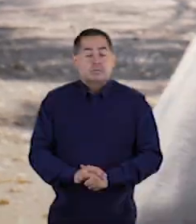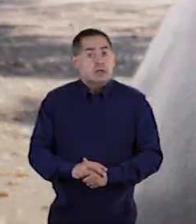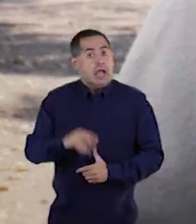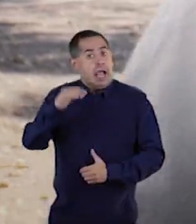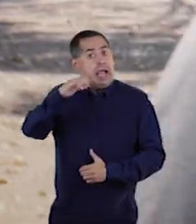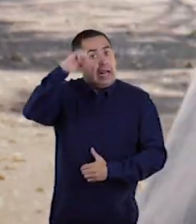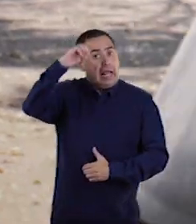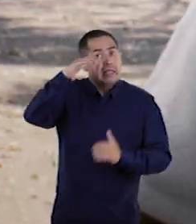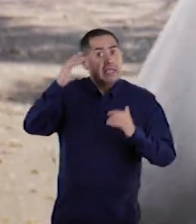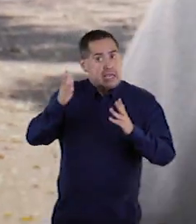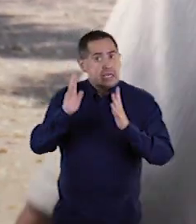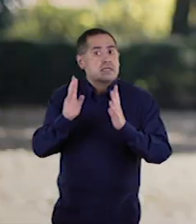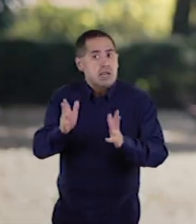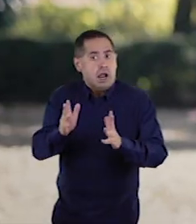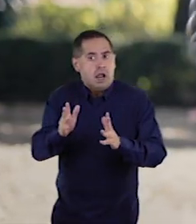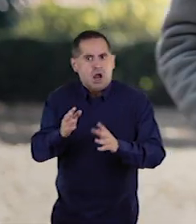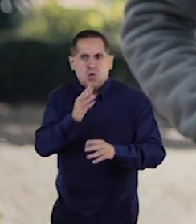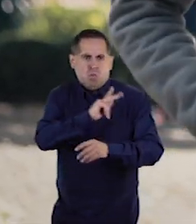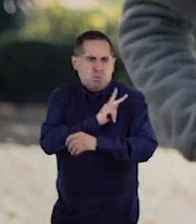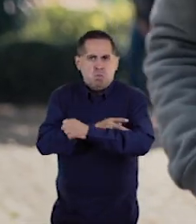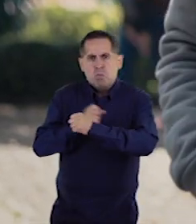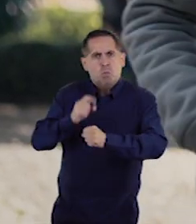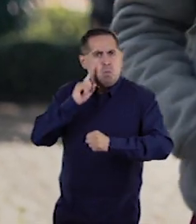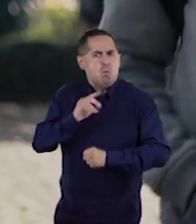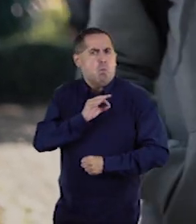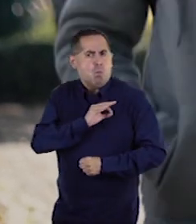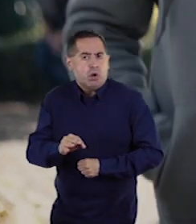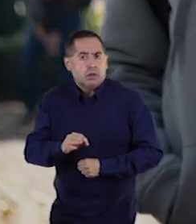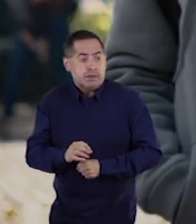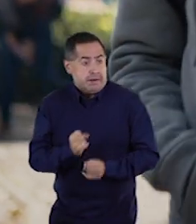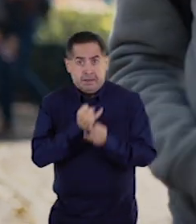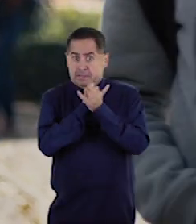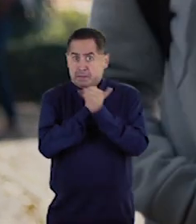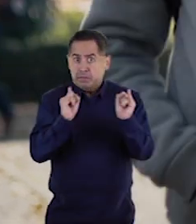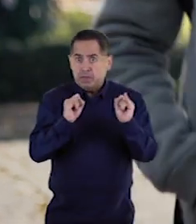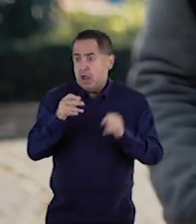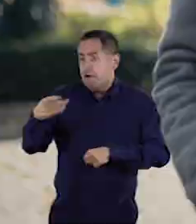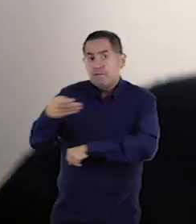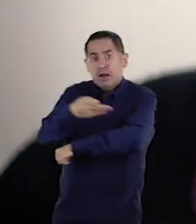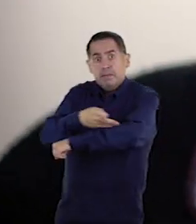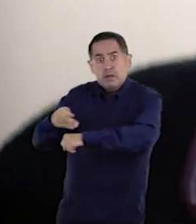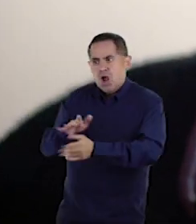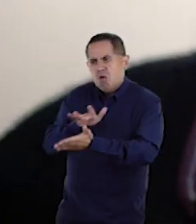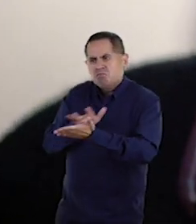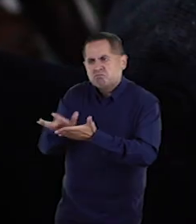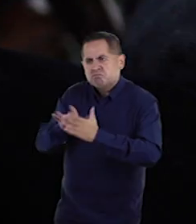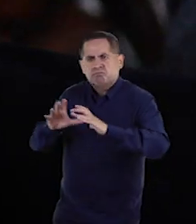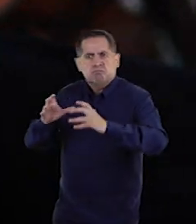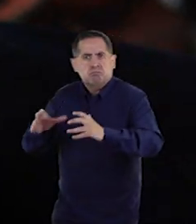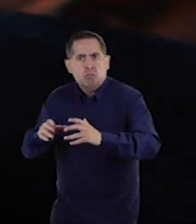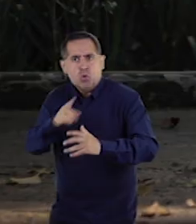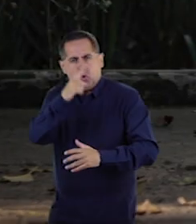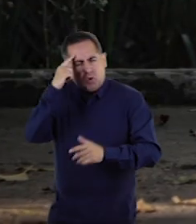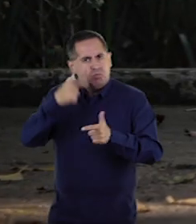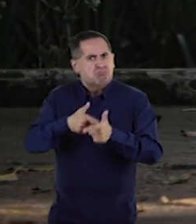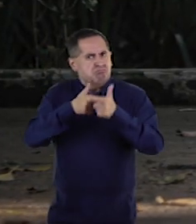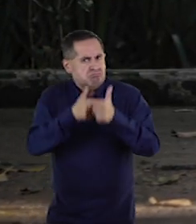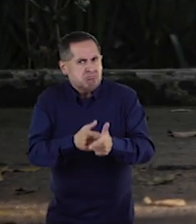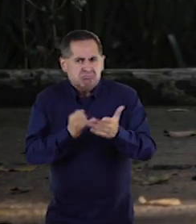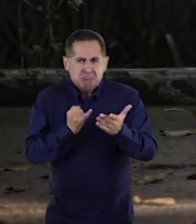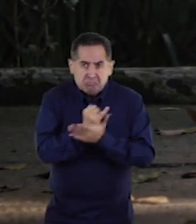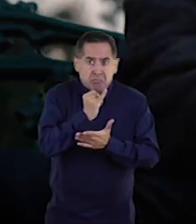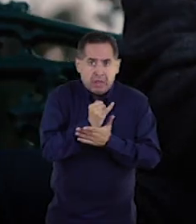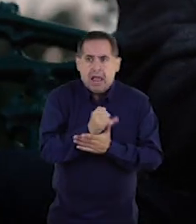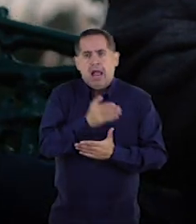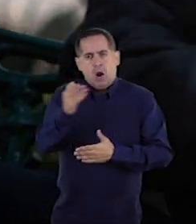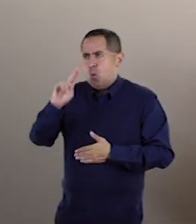Ahora ya eres grande. Eres poderosa. Soy independiente y apoyo a mi familia. Eres decidido. Voy a retomar mi